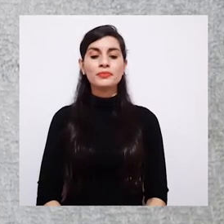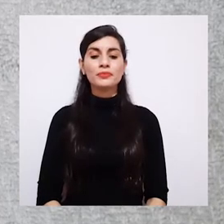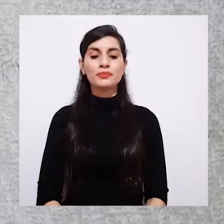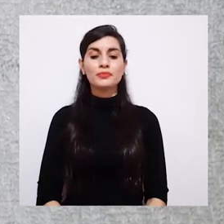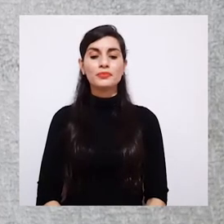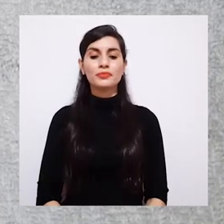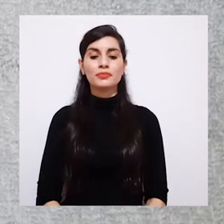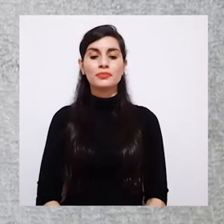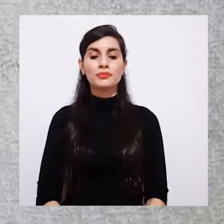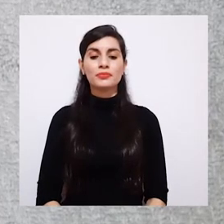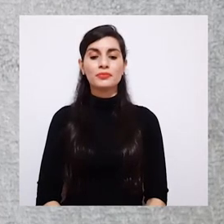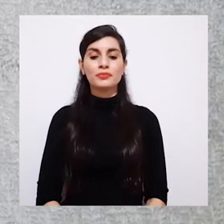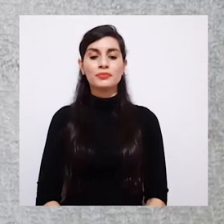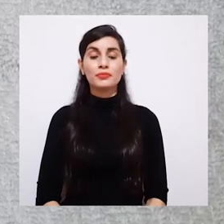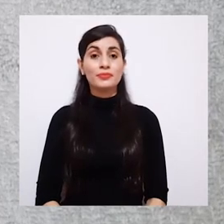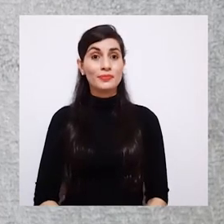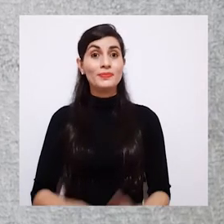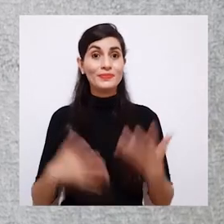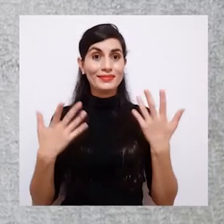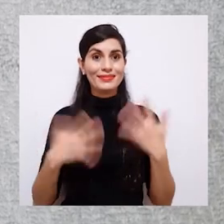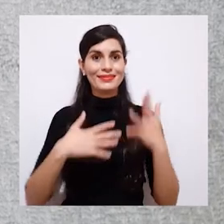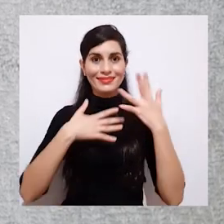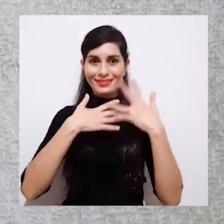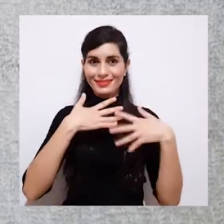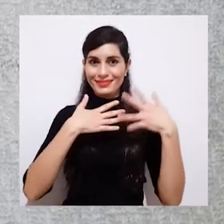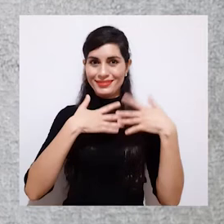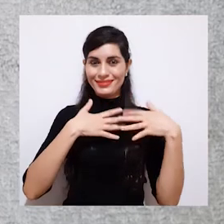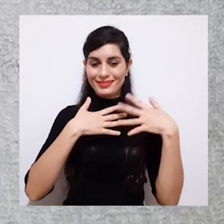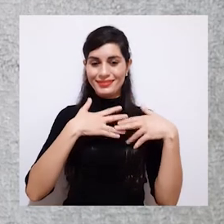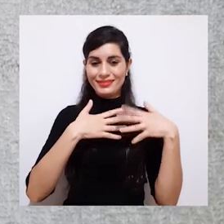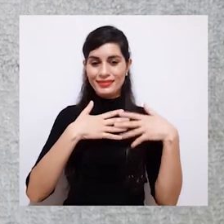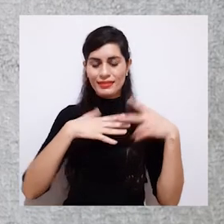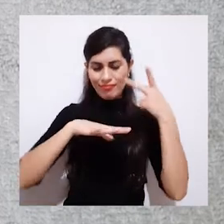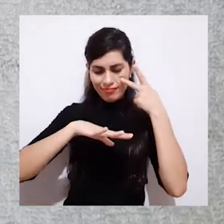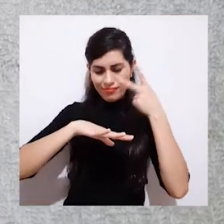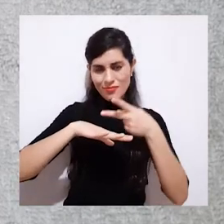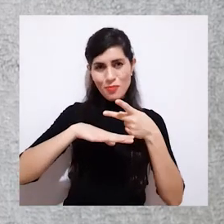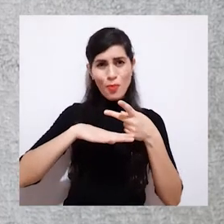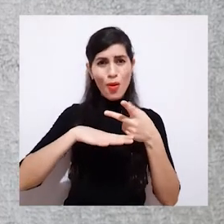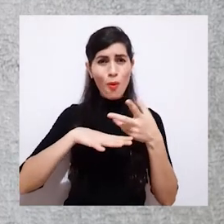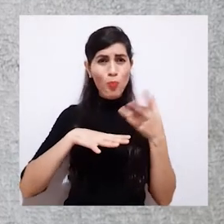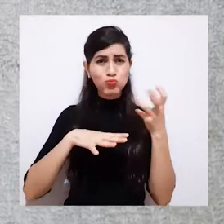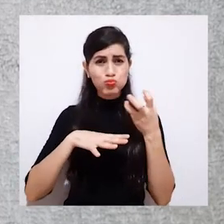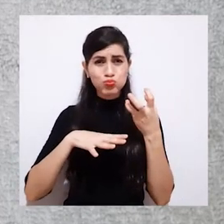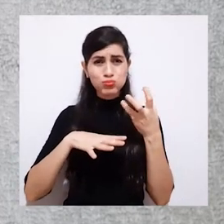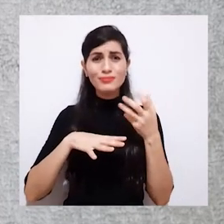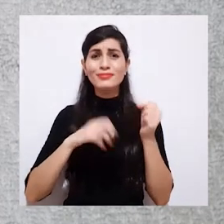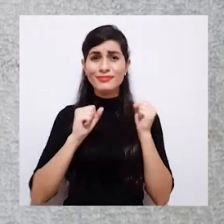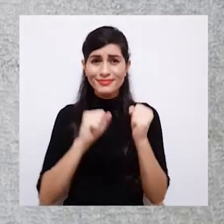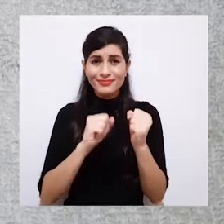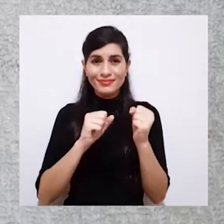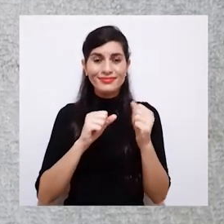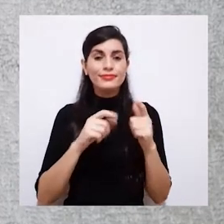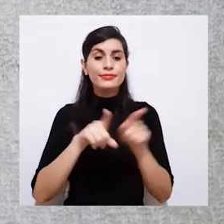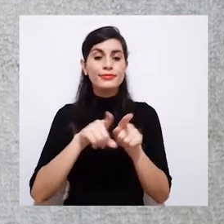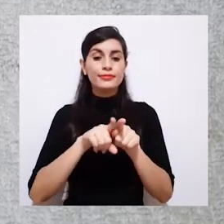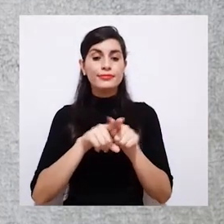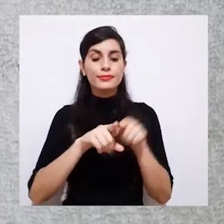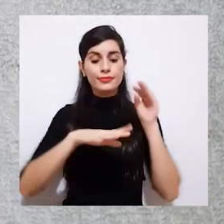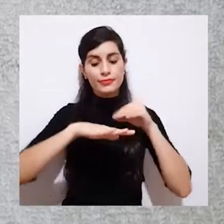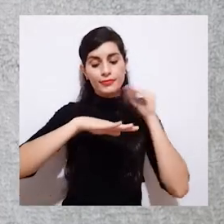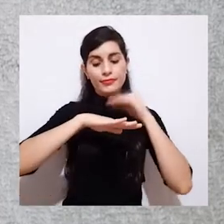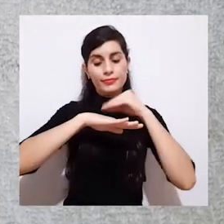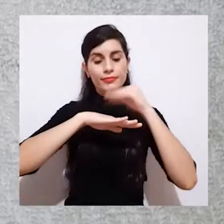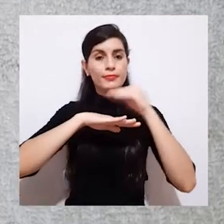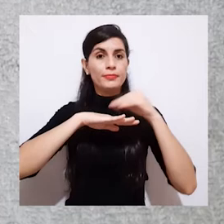Esta sangre que es un poco más espesa y oscura la voy a estar aplicando en la zona donde